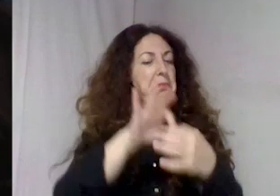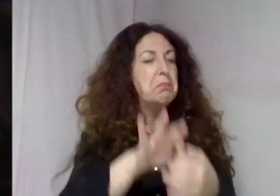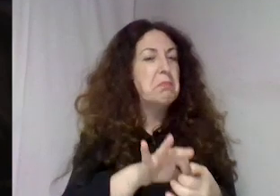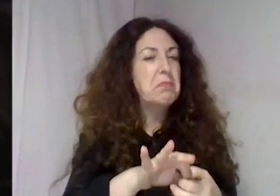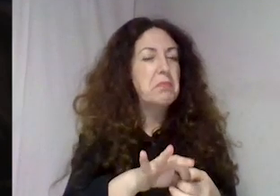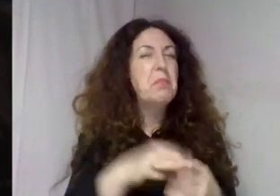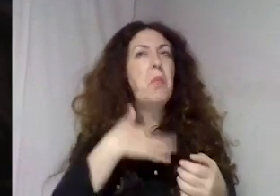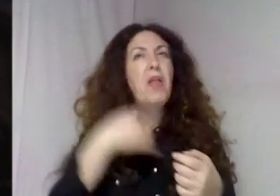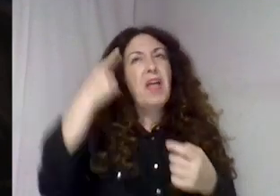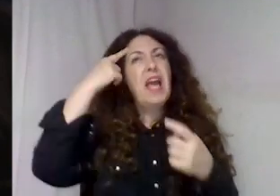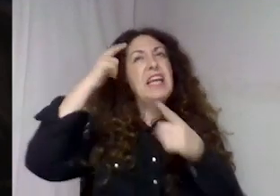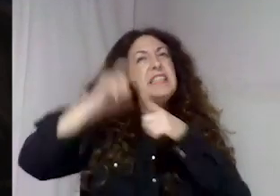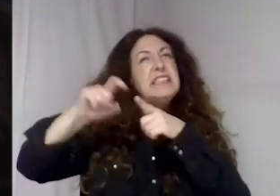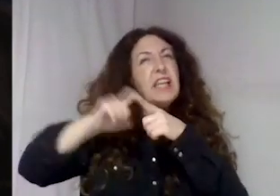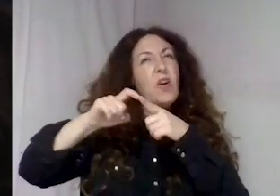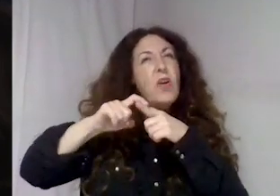justo por el título.